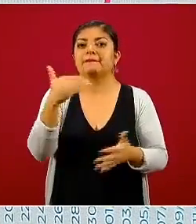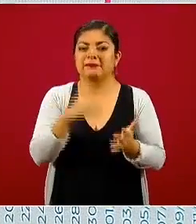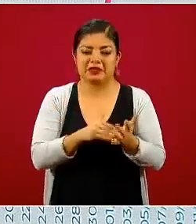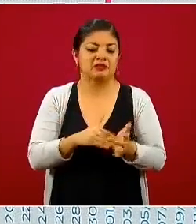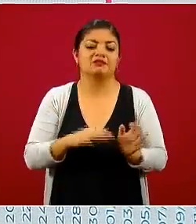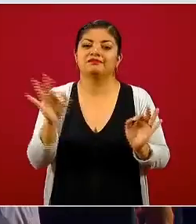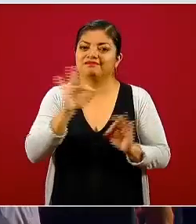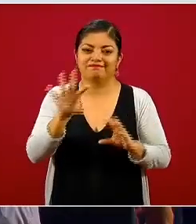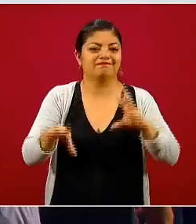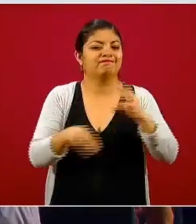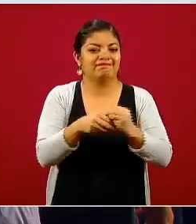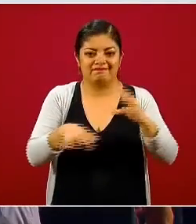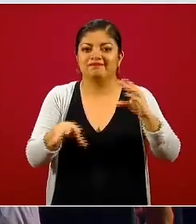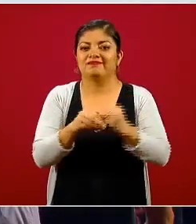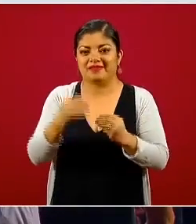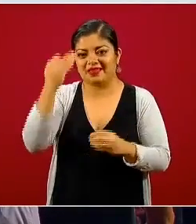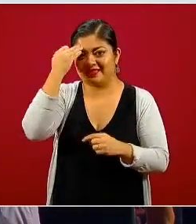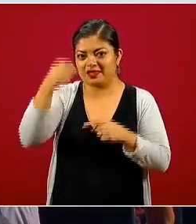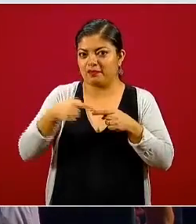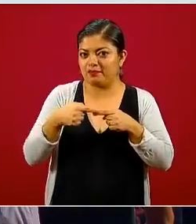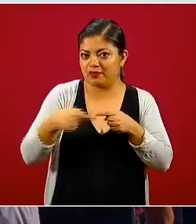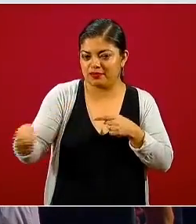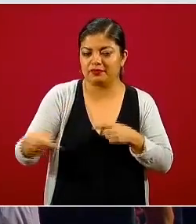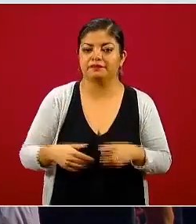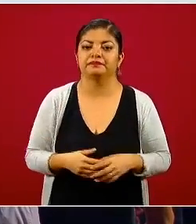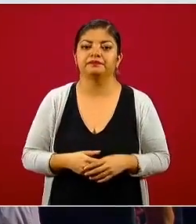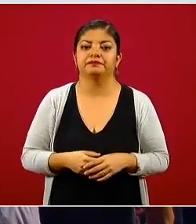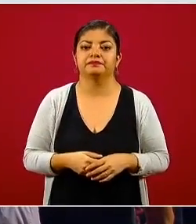pudieran registrarse a lo largo del tiempo.